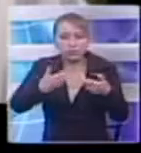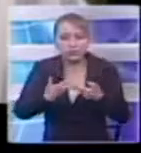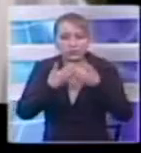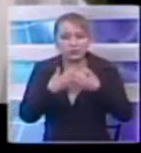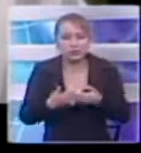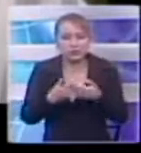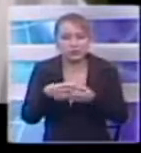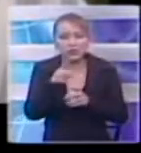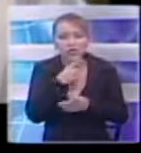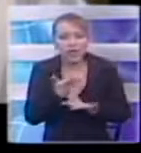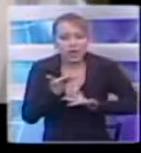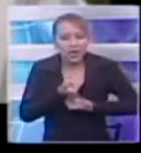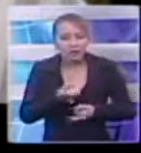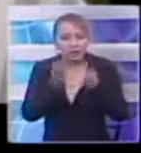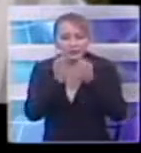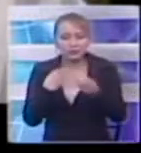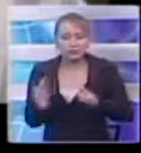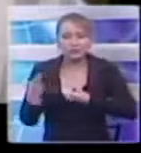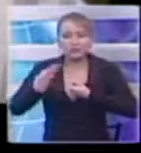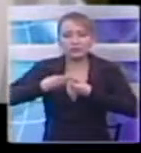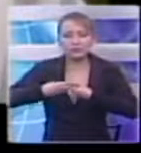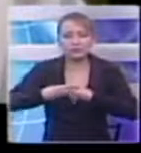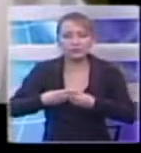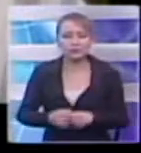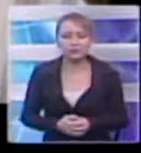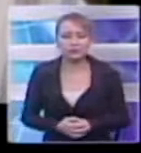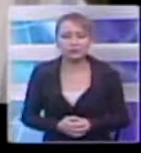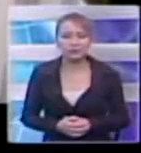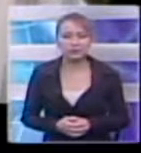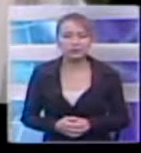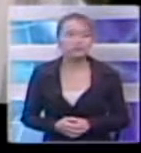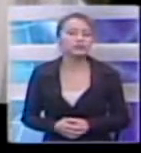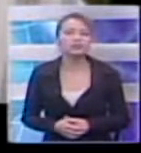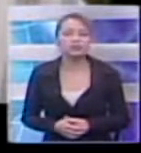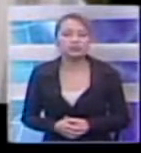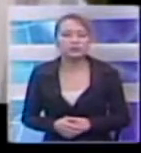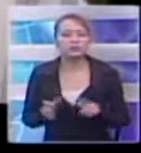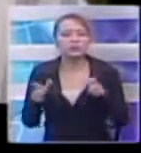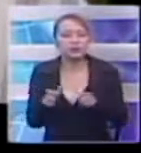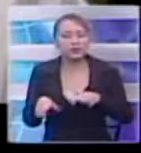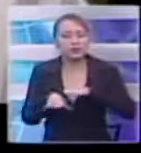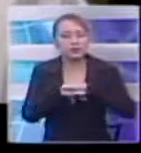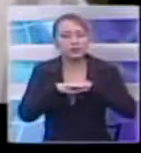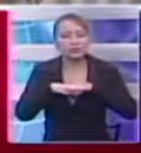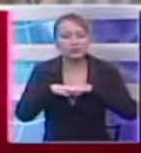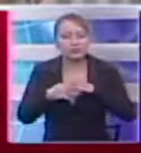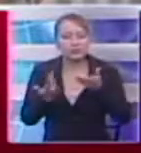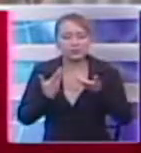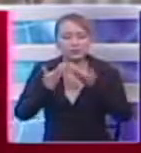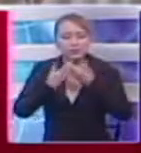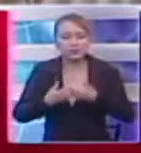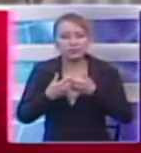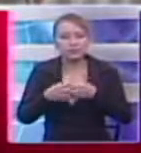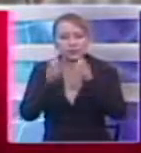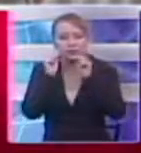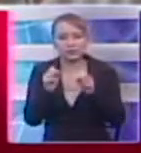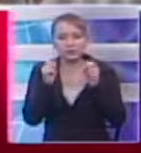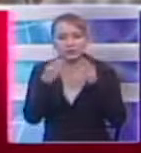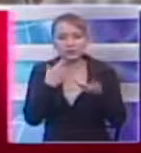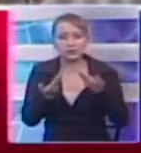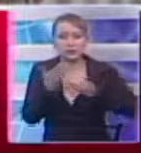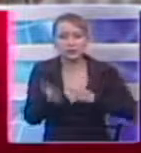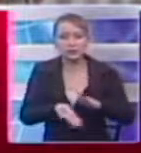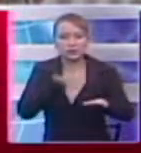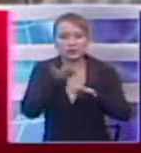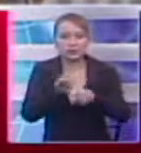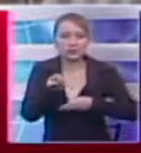ellos estuvieron deseosos efectivamente de tener una apertura para los pequeños y medianos empresarios que tengan la oportunidad de exponer